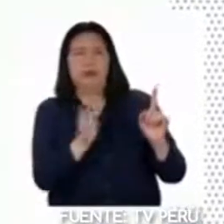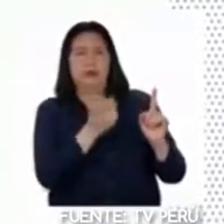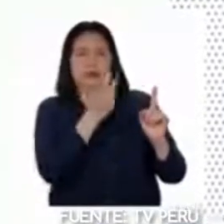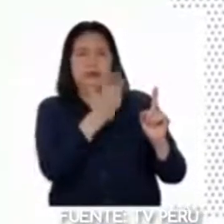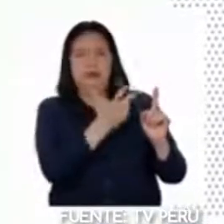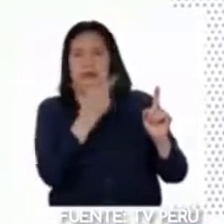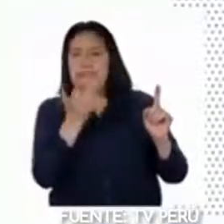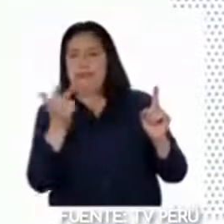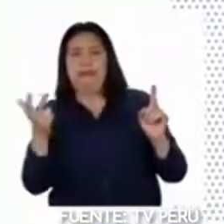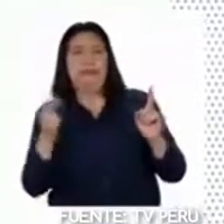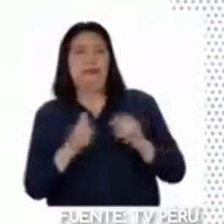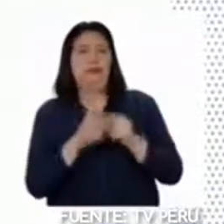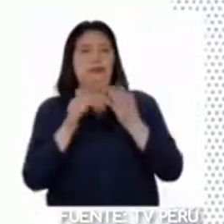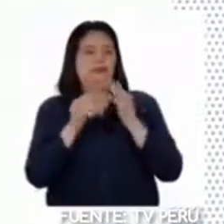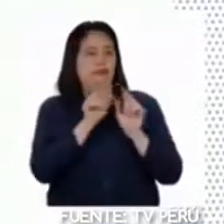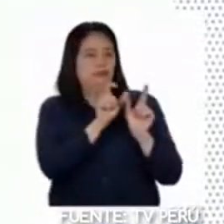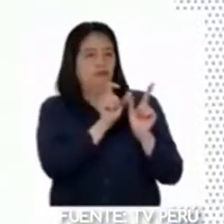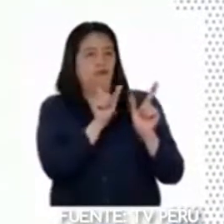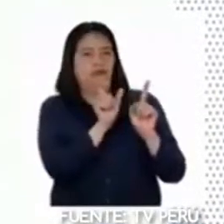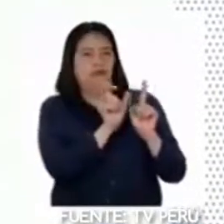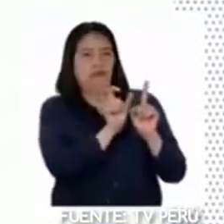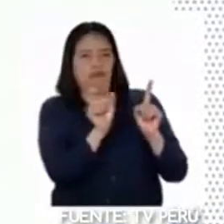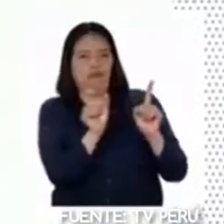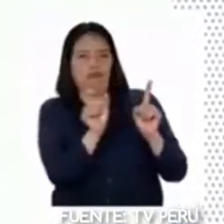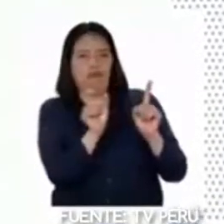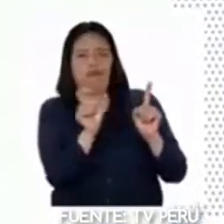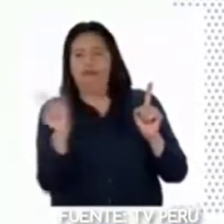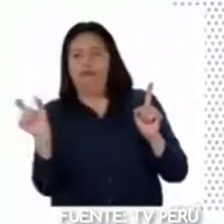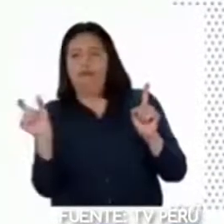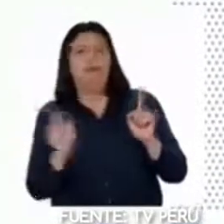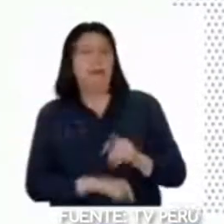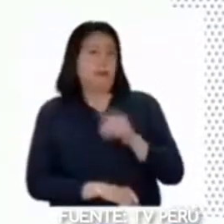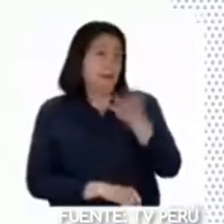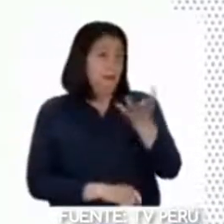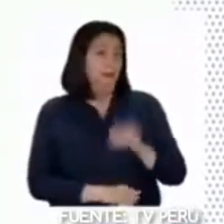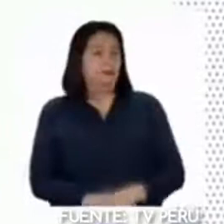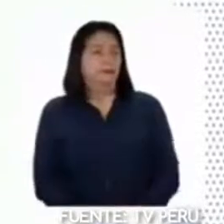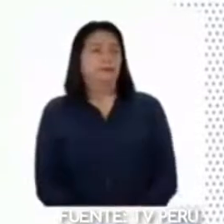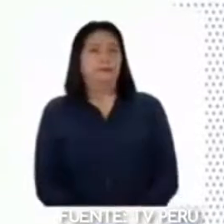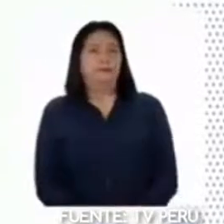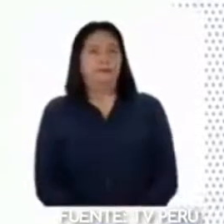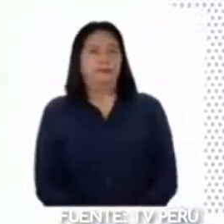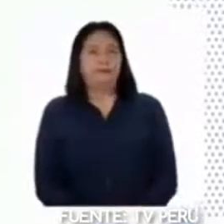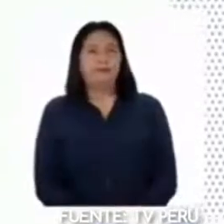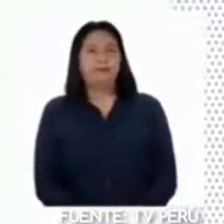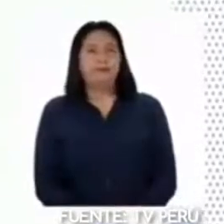3 en 3, dejando un espacio entre cada grupo. Así.